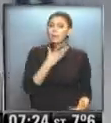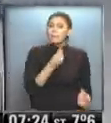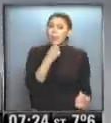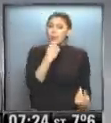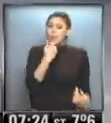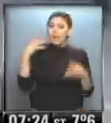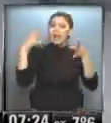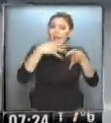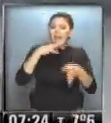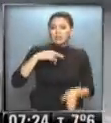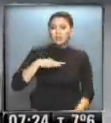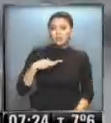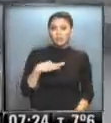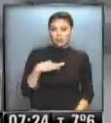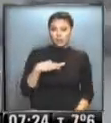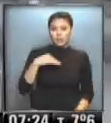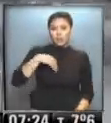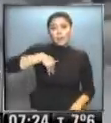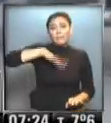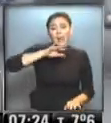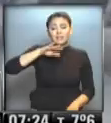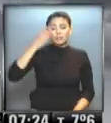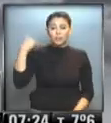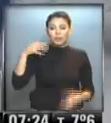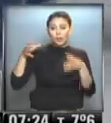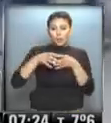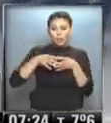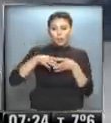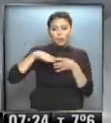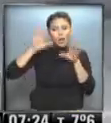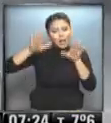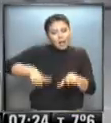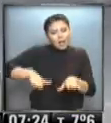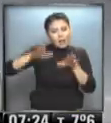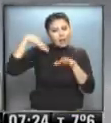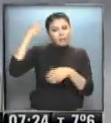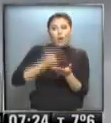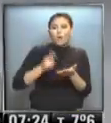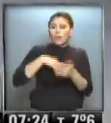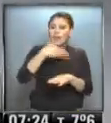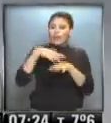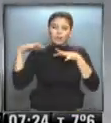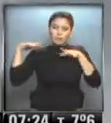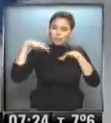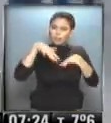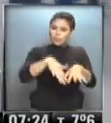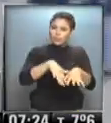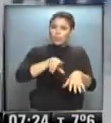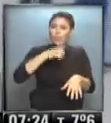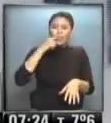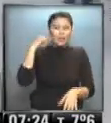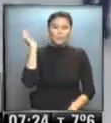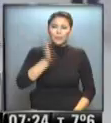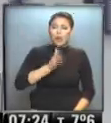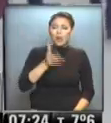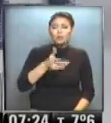una guerra civil se incrementó luego de que los islamistas salieran a las calles en otra jornada violenta y el gobierno anunciara que estaba